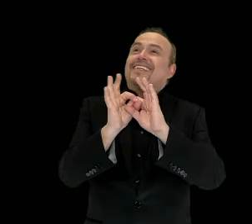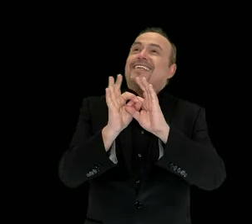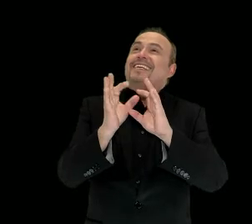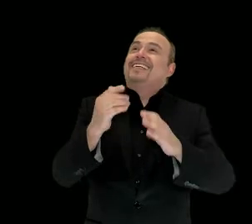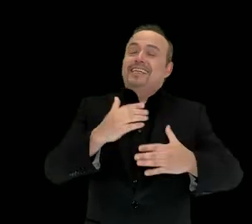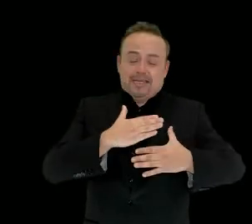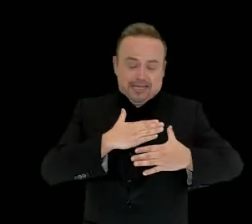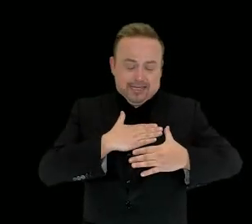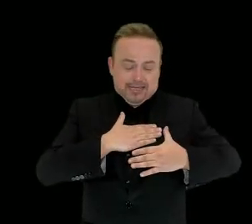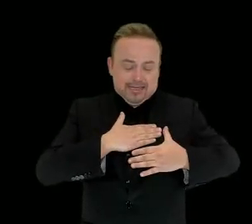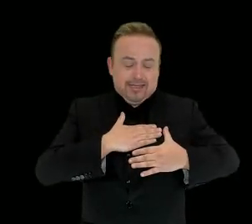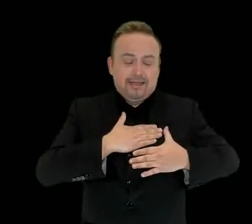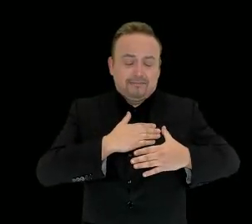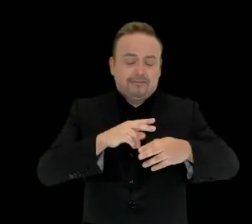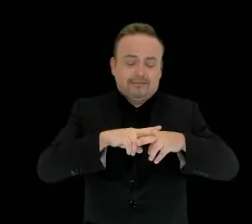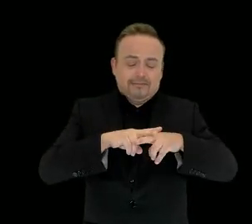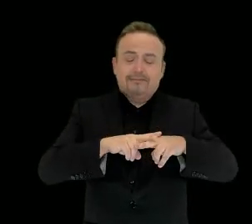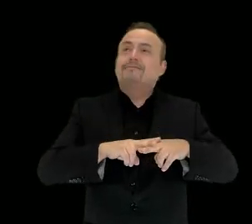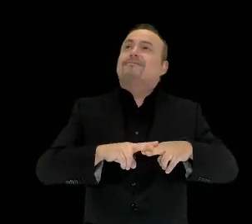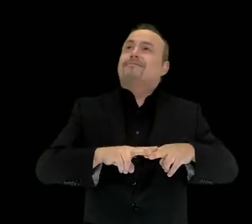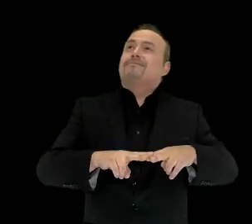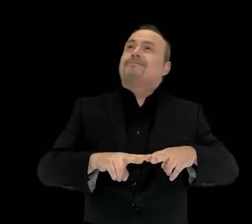porque lo hago de corazón, mi Dios.